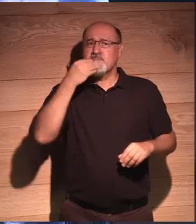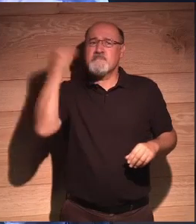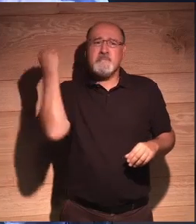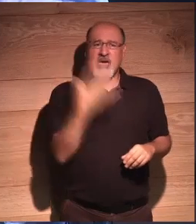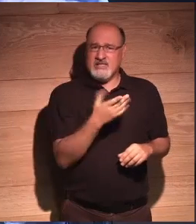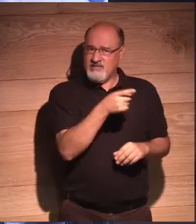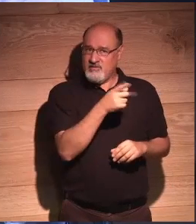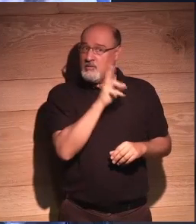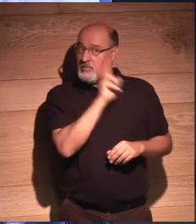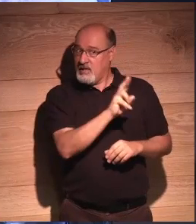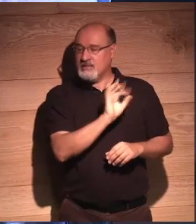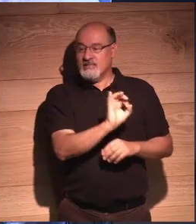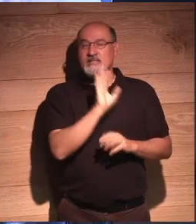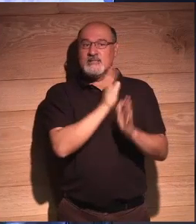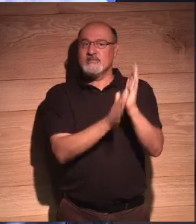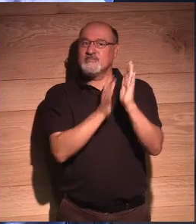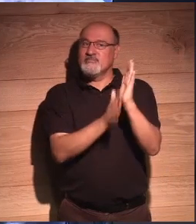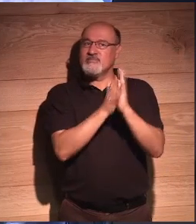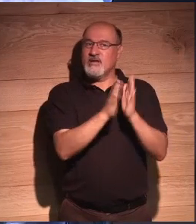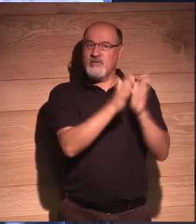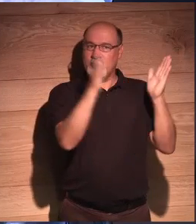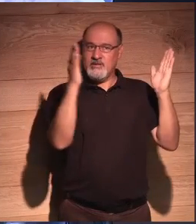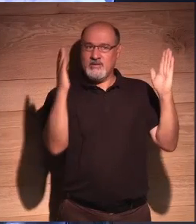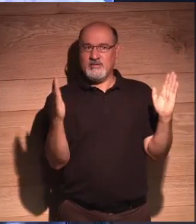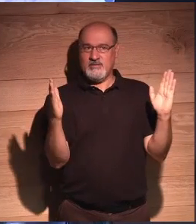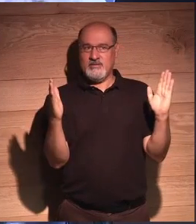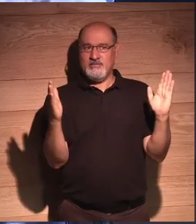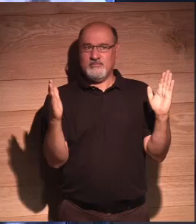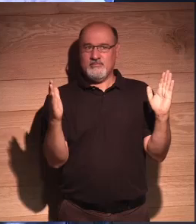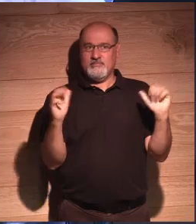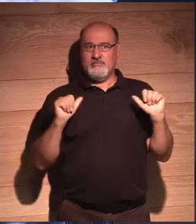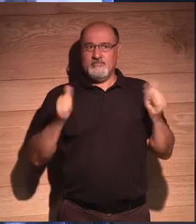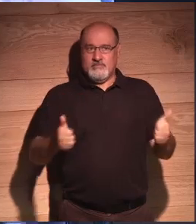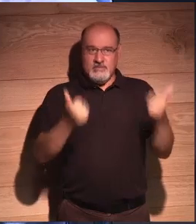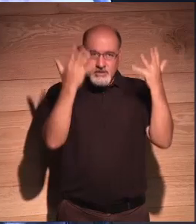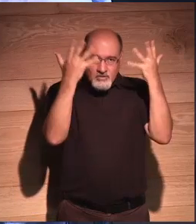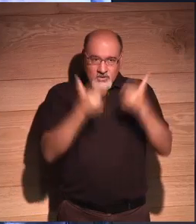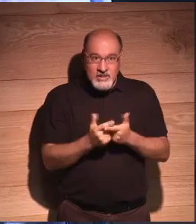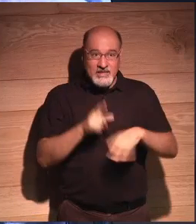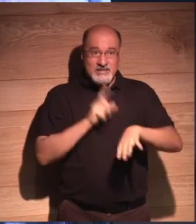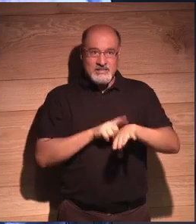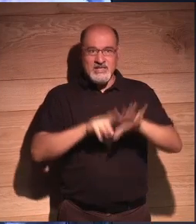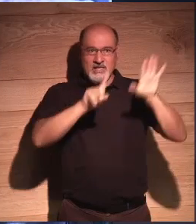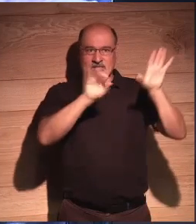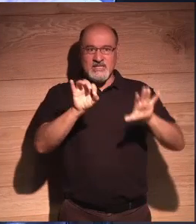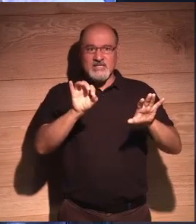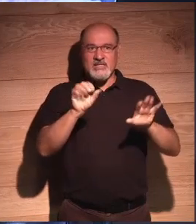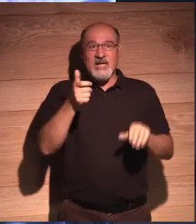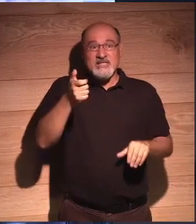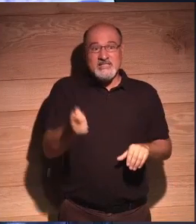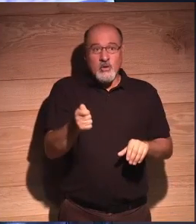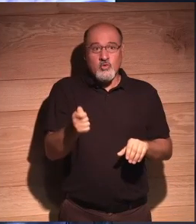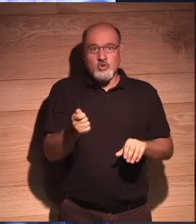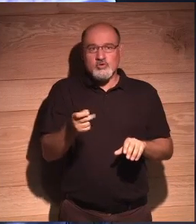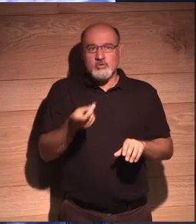les quedaba como cuando empieza se empieza a contar, faltan 60 segundos para el momento bingo y consumen